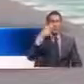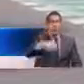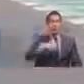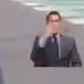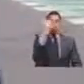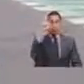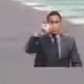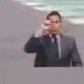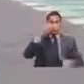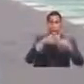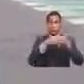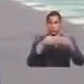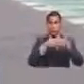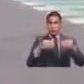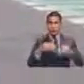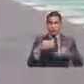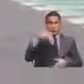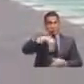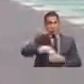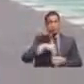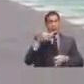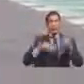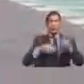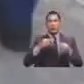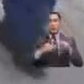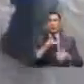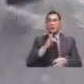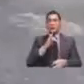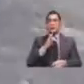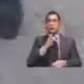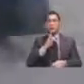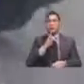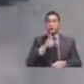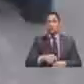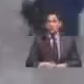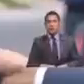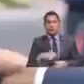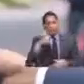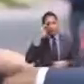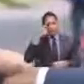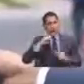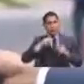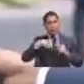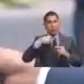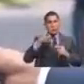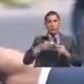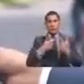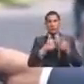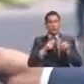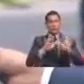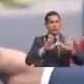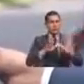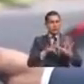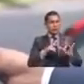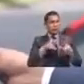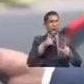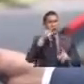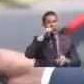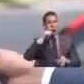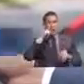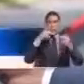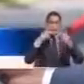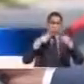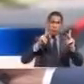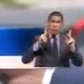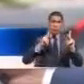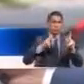$14 millones a la justicia norteamericana para defenderse en libertad. Y desde ahí ya viene la primera pregunta: ¿cómo es que un funcionario público se puede jactar de